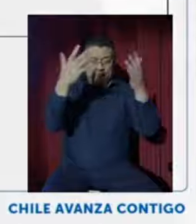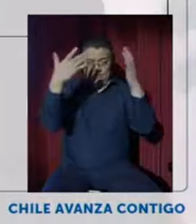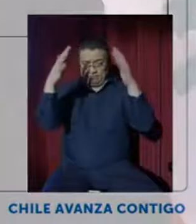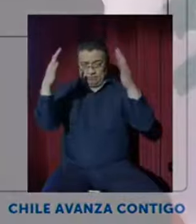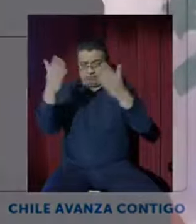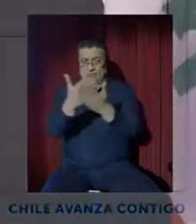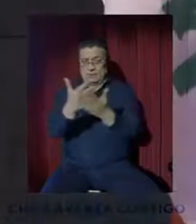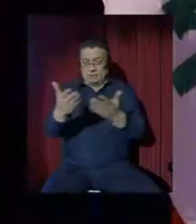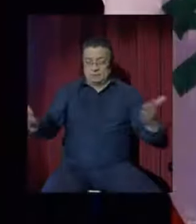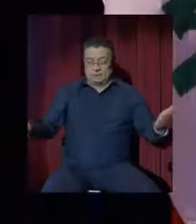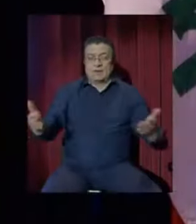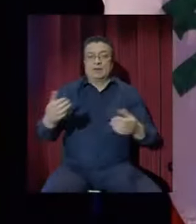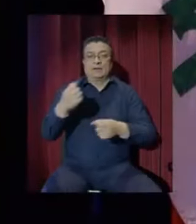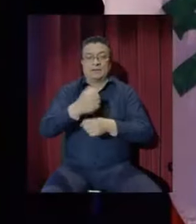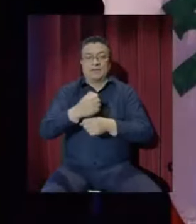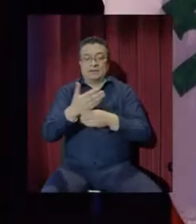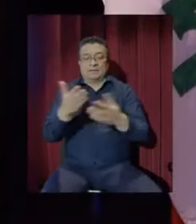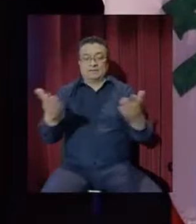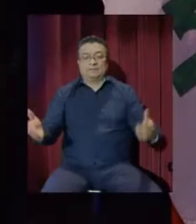queridos